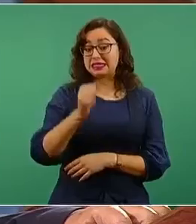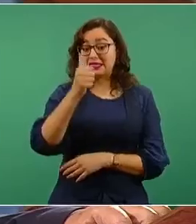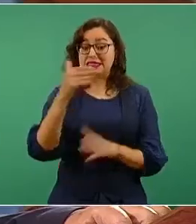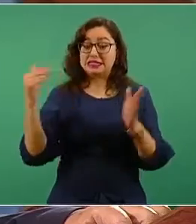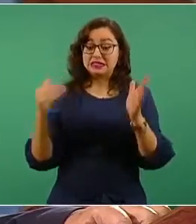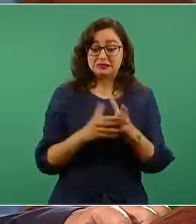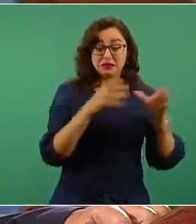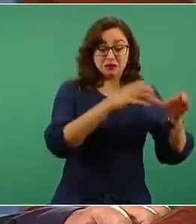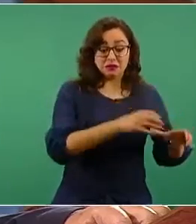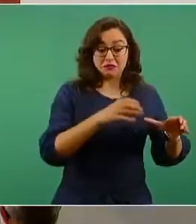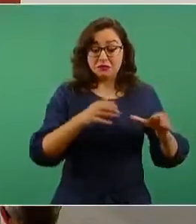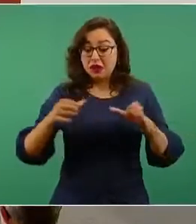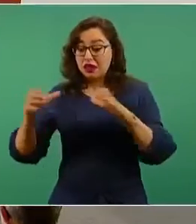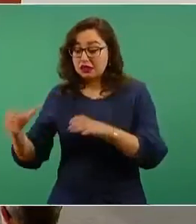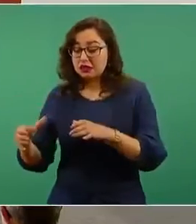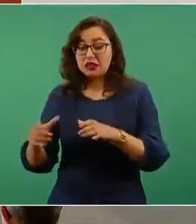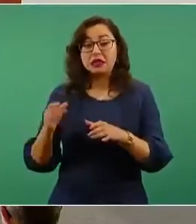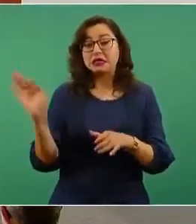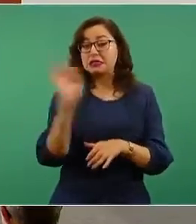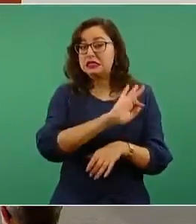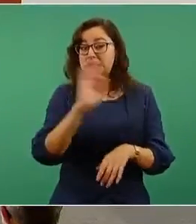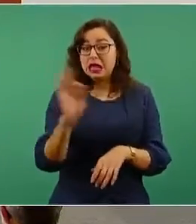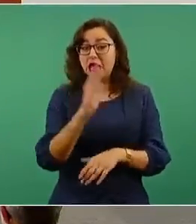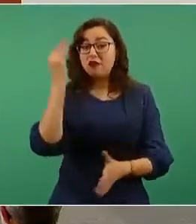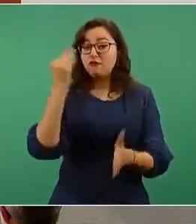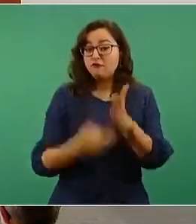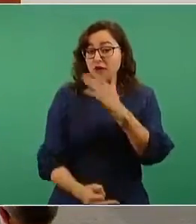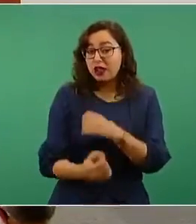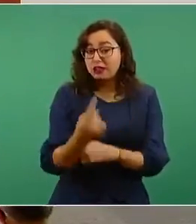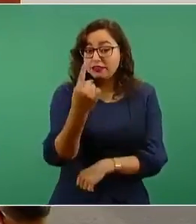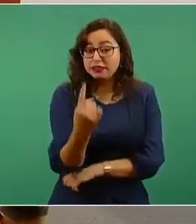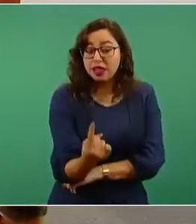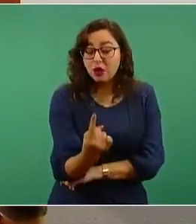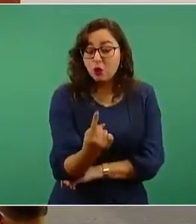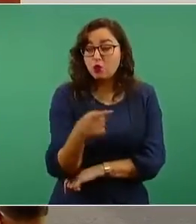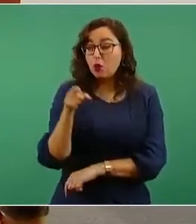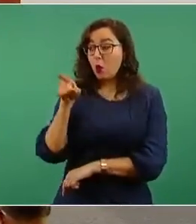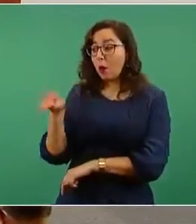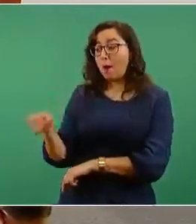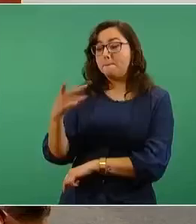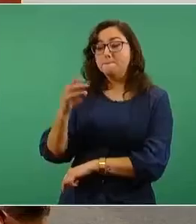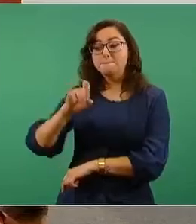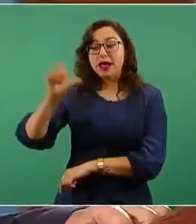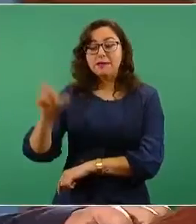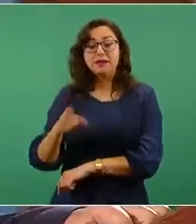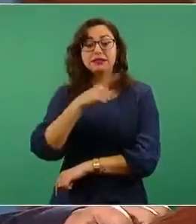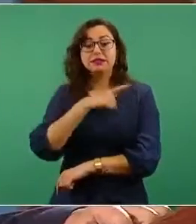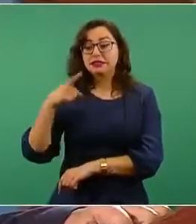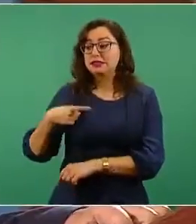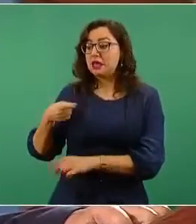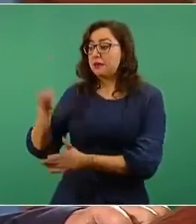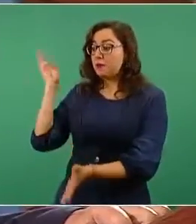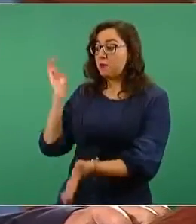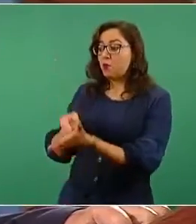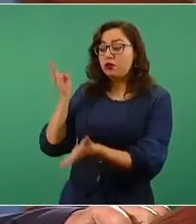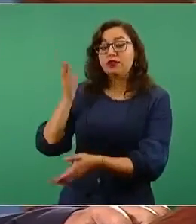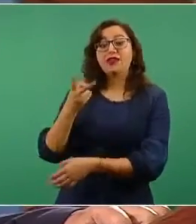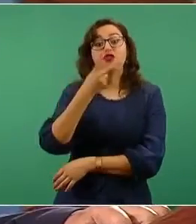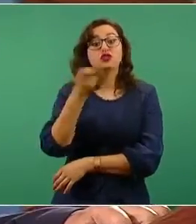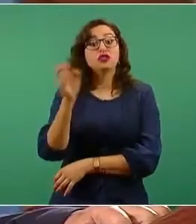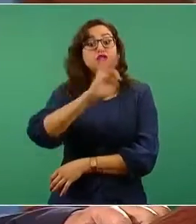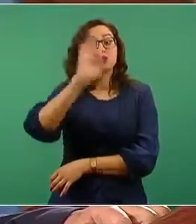Pemex debía pagar 200% de penalización, En cambio, la empresa Odebrecht